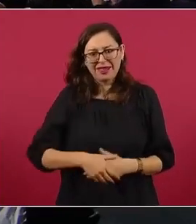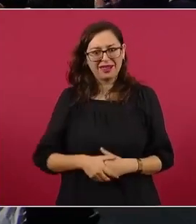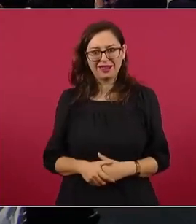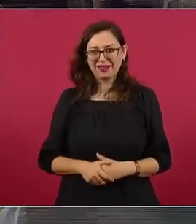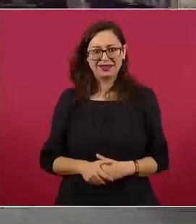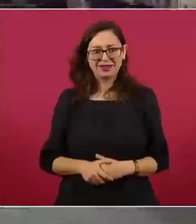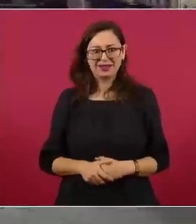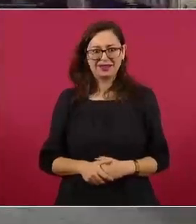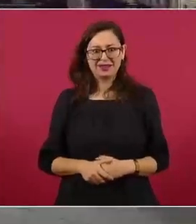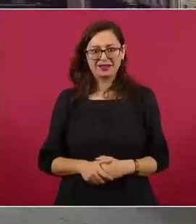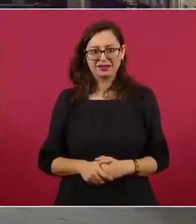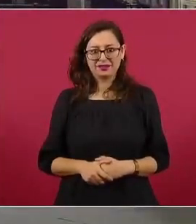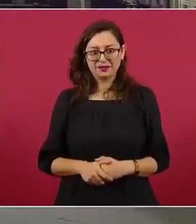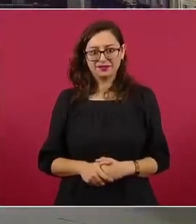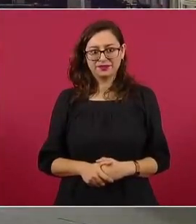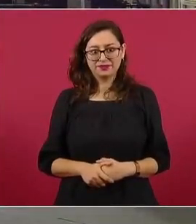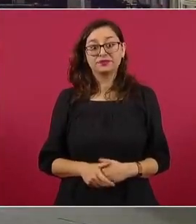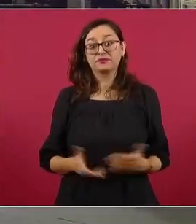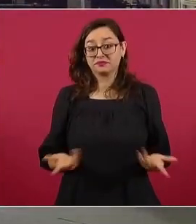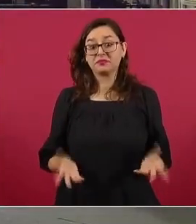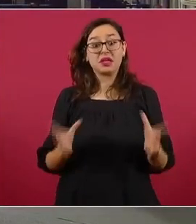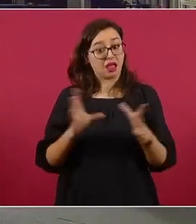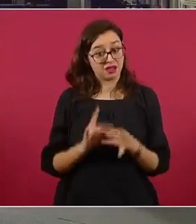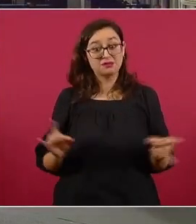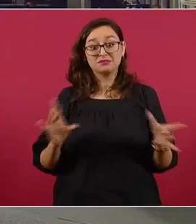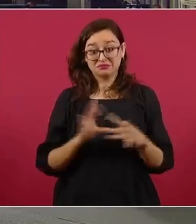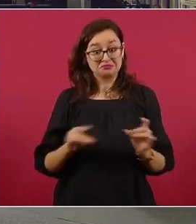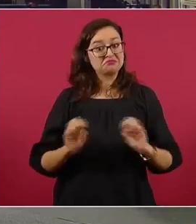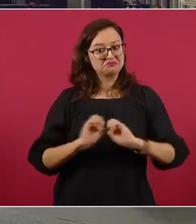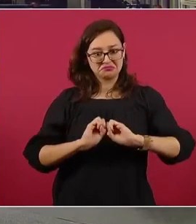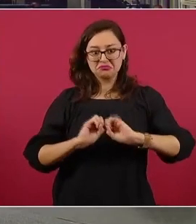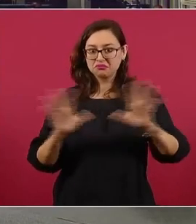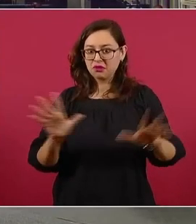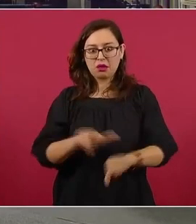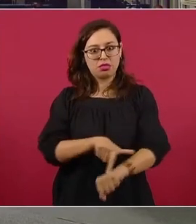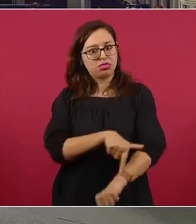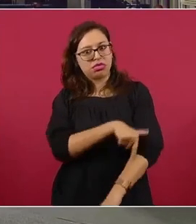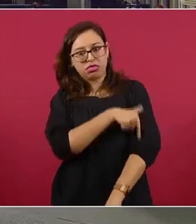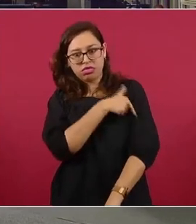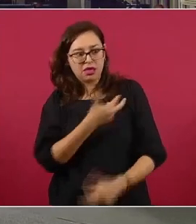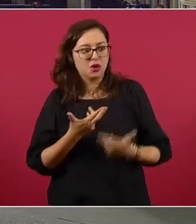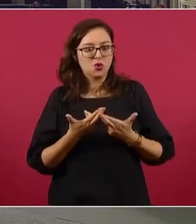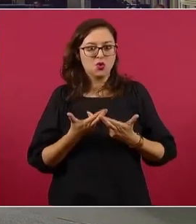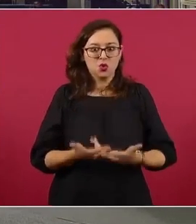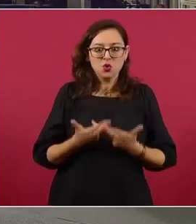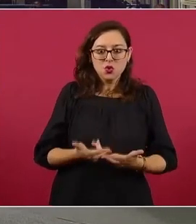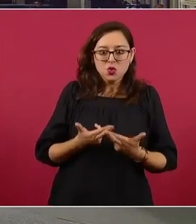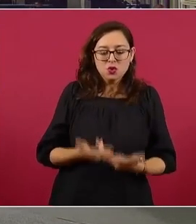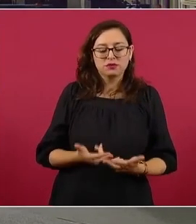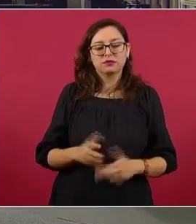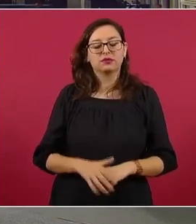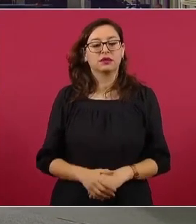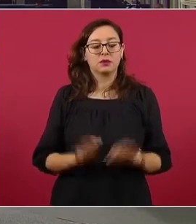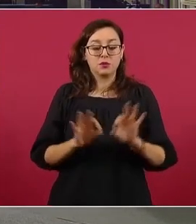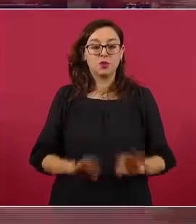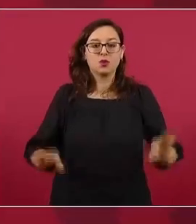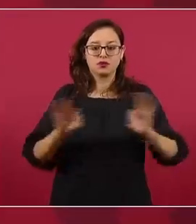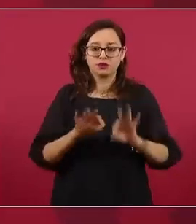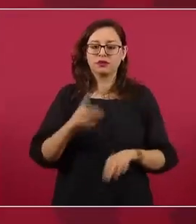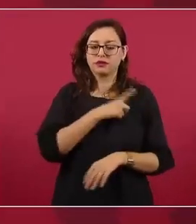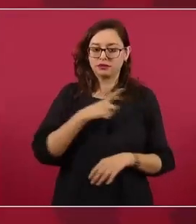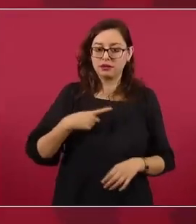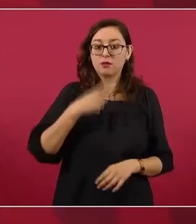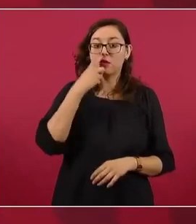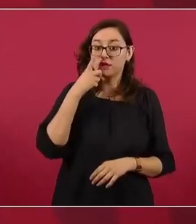Gracias. Fue bastante abundante. Es importante que se señalen